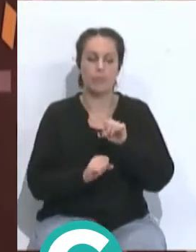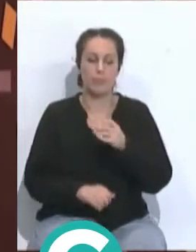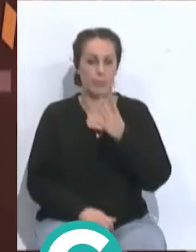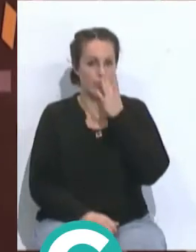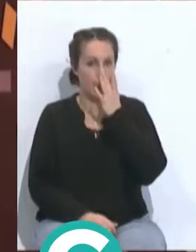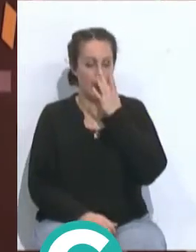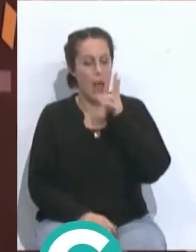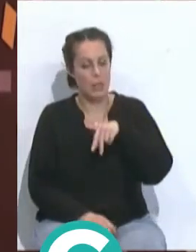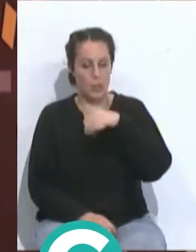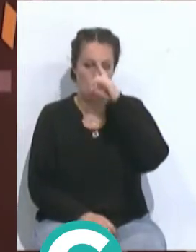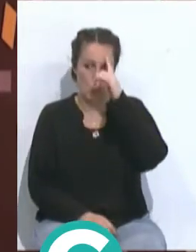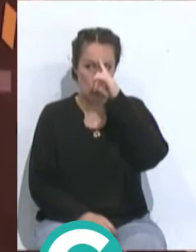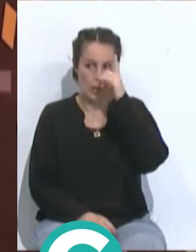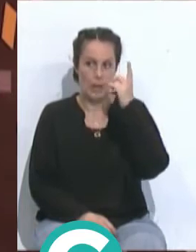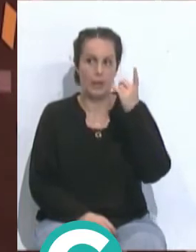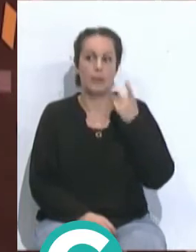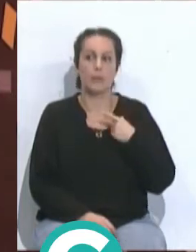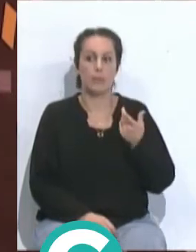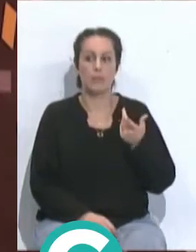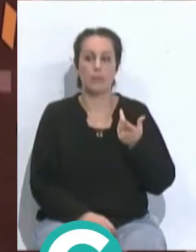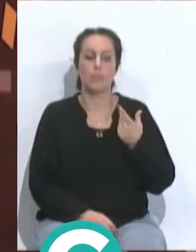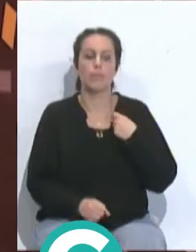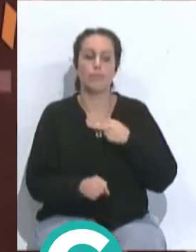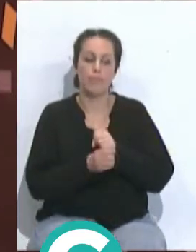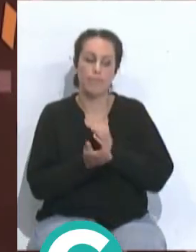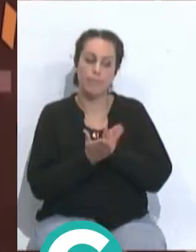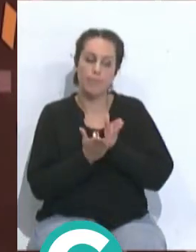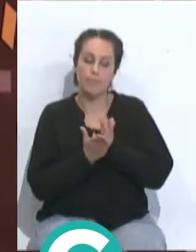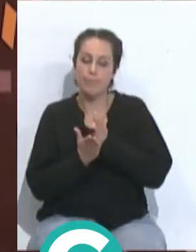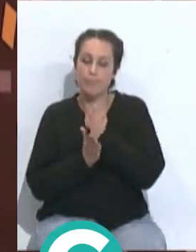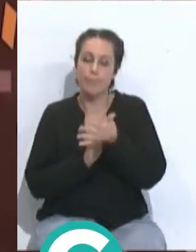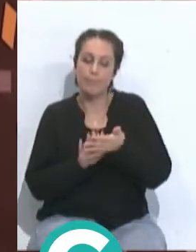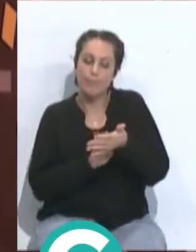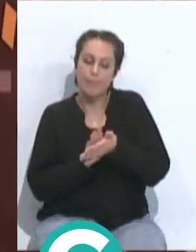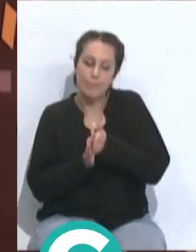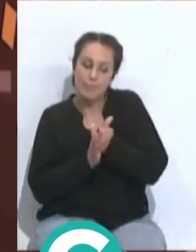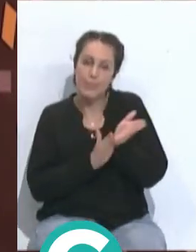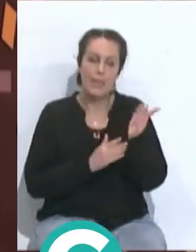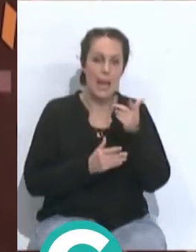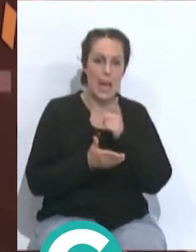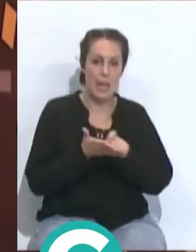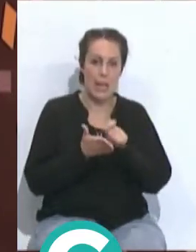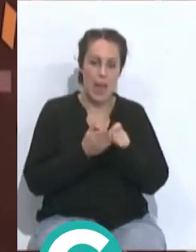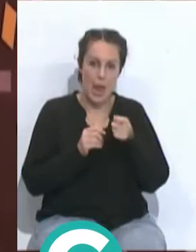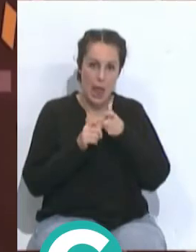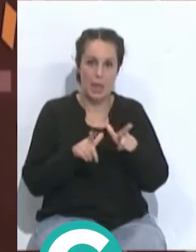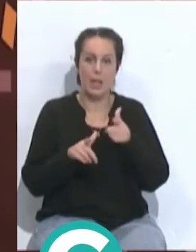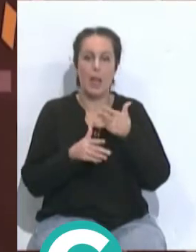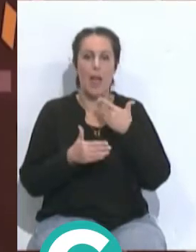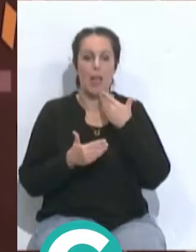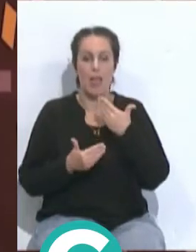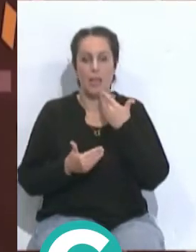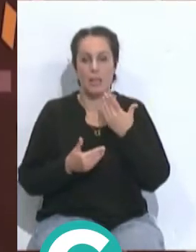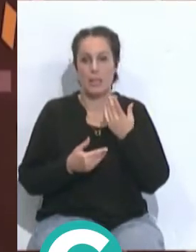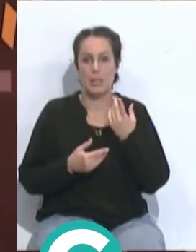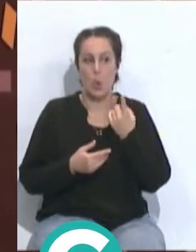carnaval es cultura y con muchas ramificaciones. Hoy vamos a hablar de la parte literaria, gracias, bueno, pues a uno